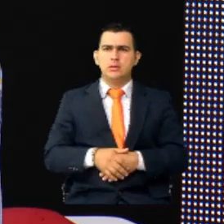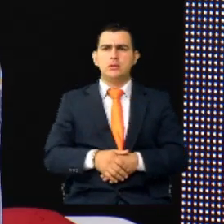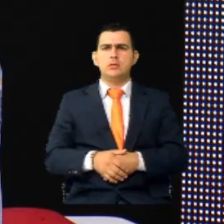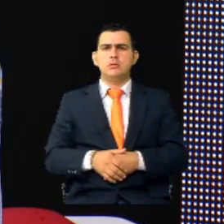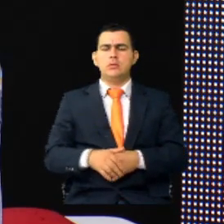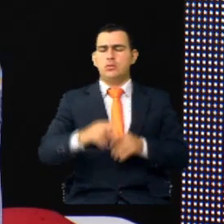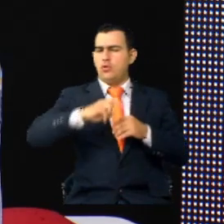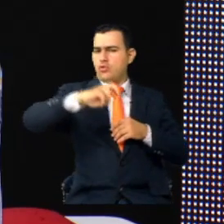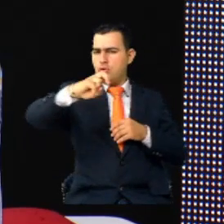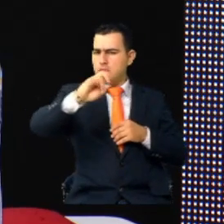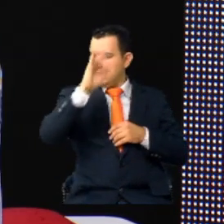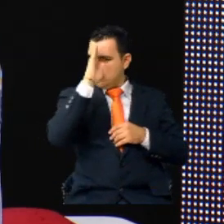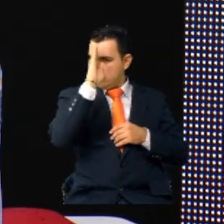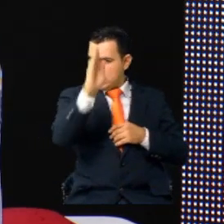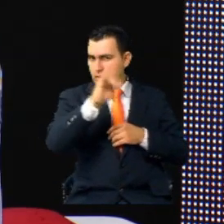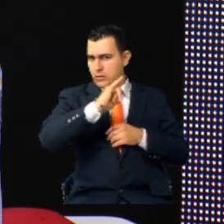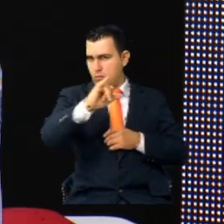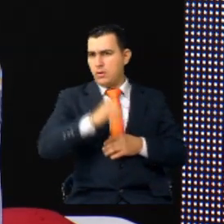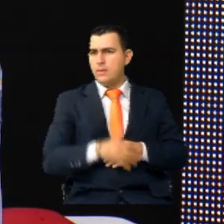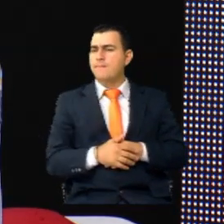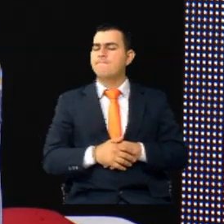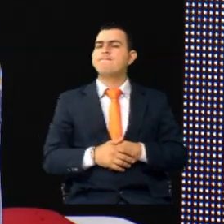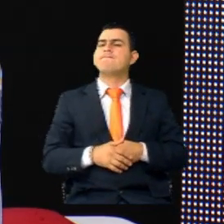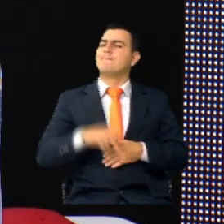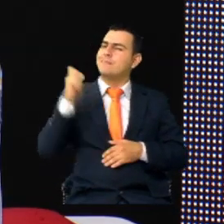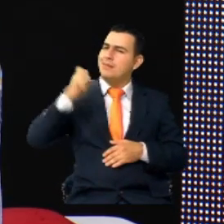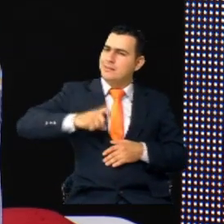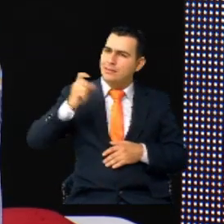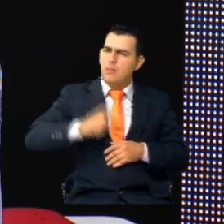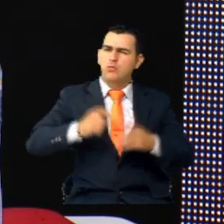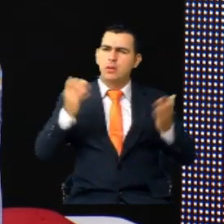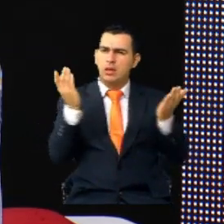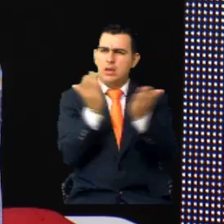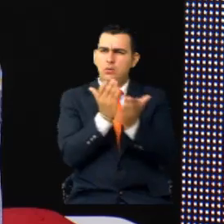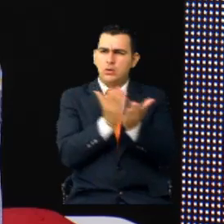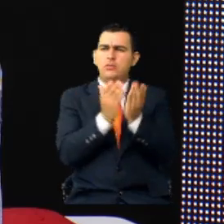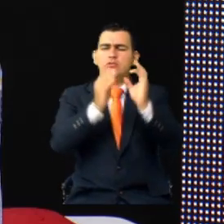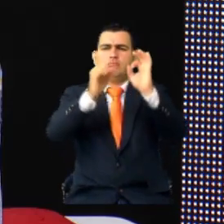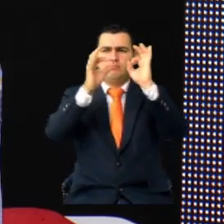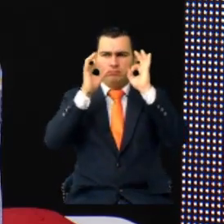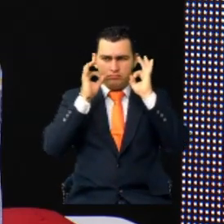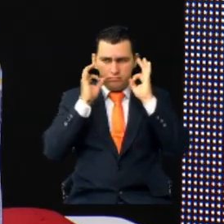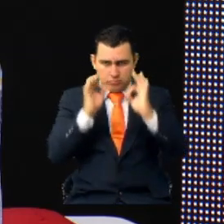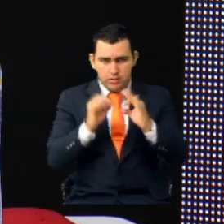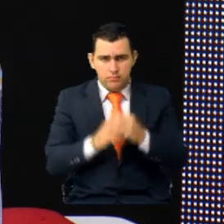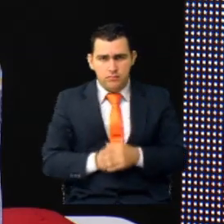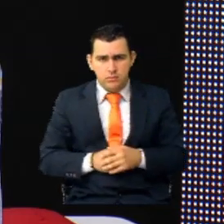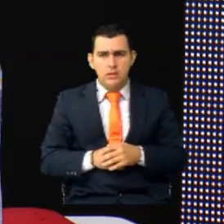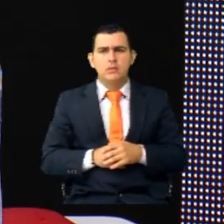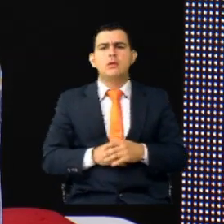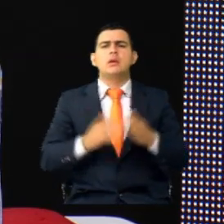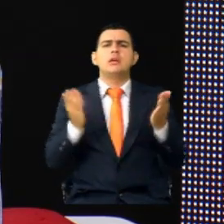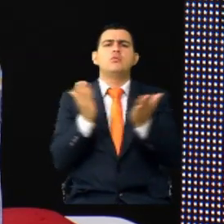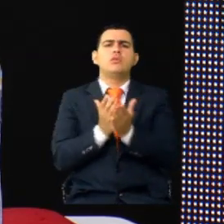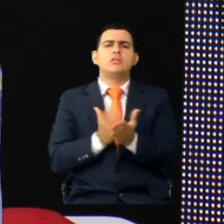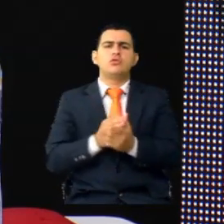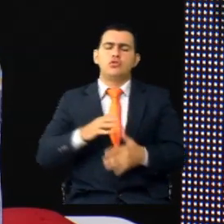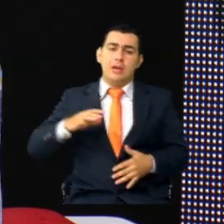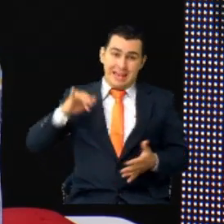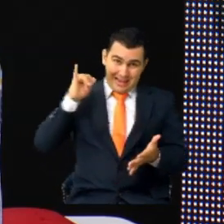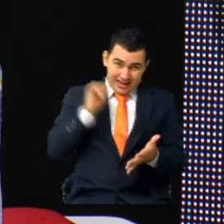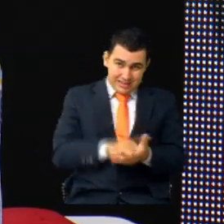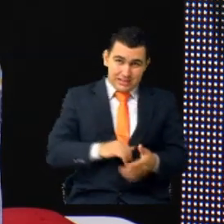norte. Necesitamos una educación de calidad, una educación de calidad, y ese será